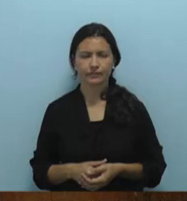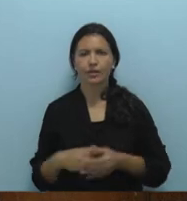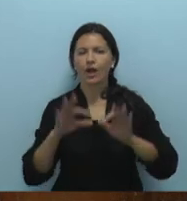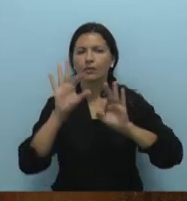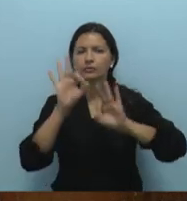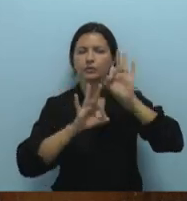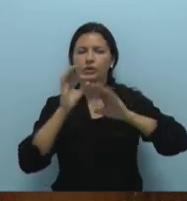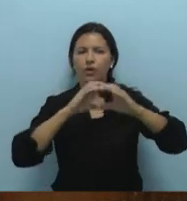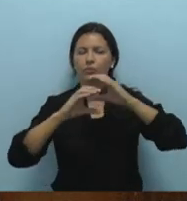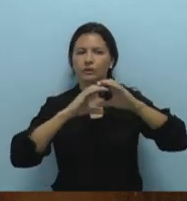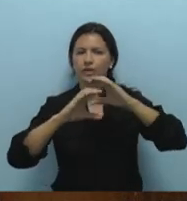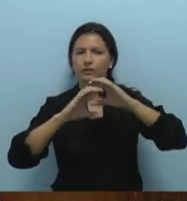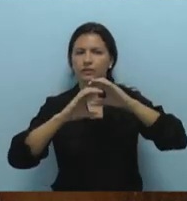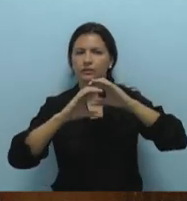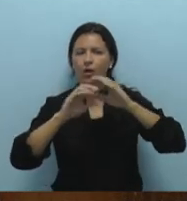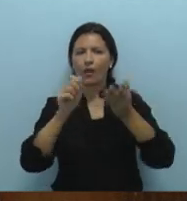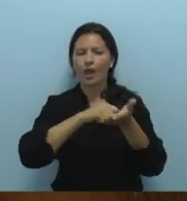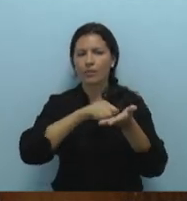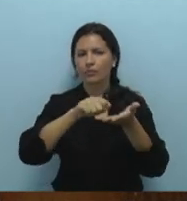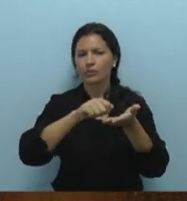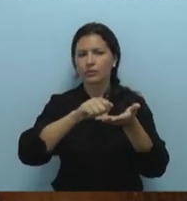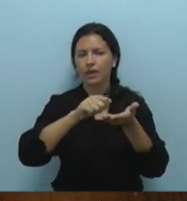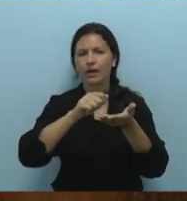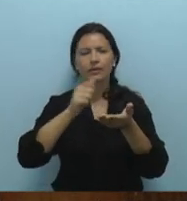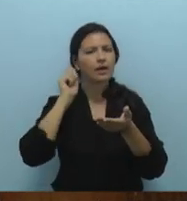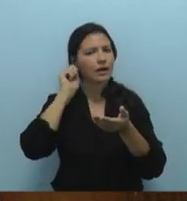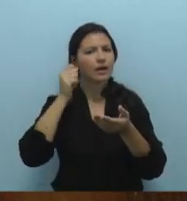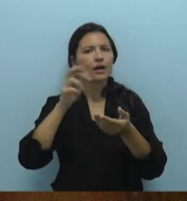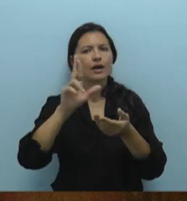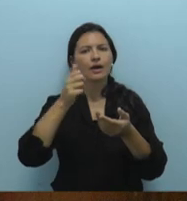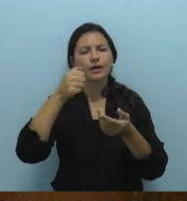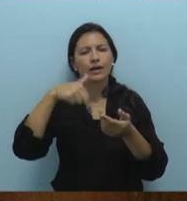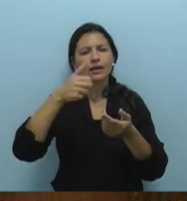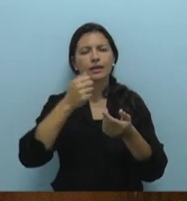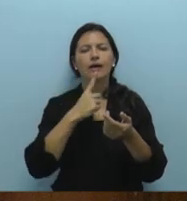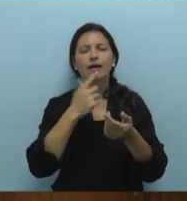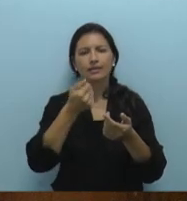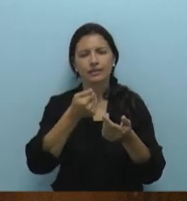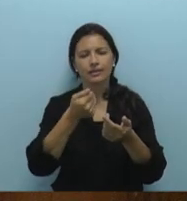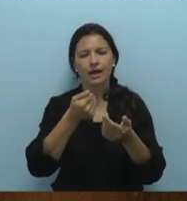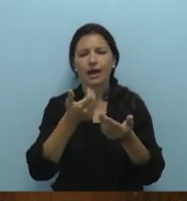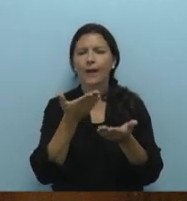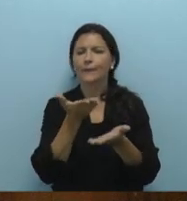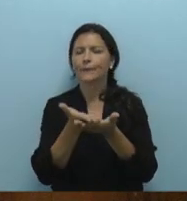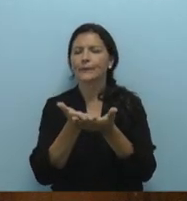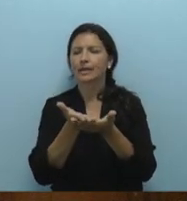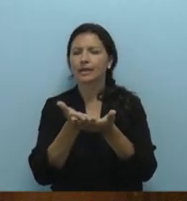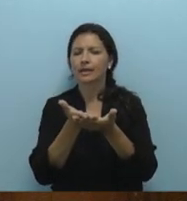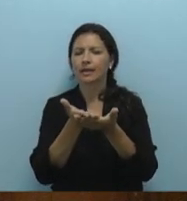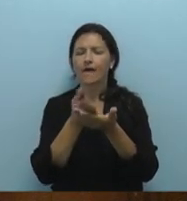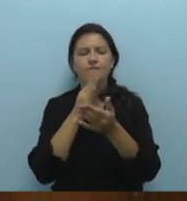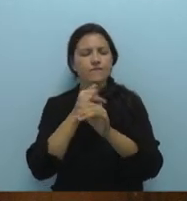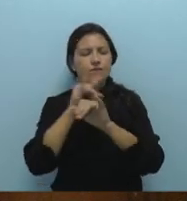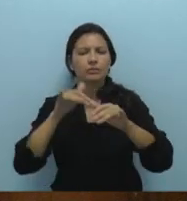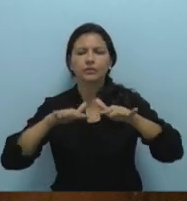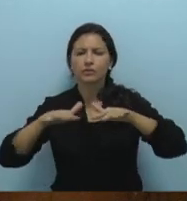Proyecto de comunicación de la diputada Amalia Granata, número 54741, por el cual se solicita disponga informar